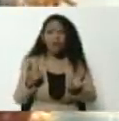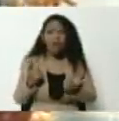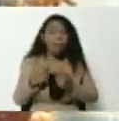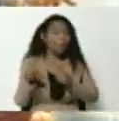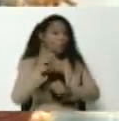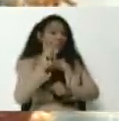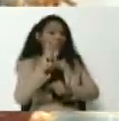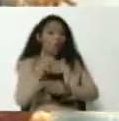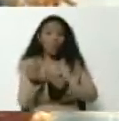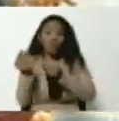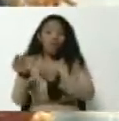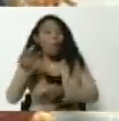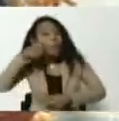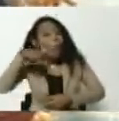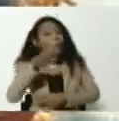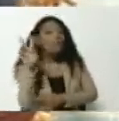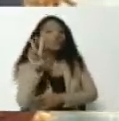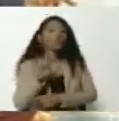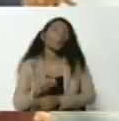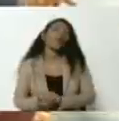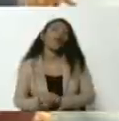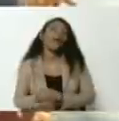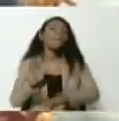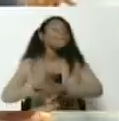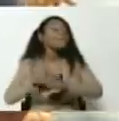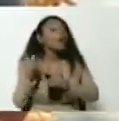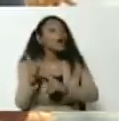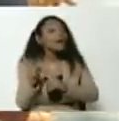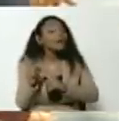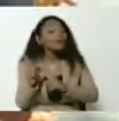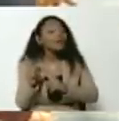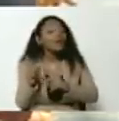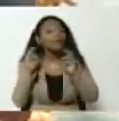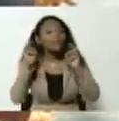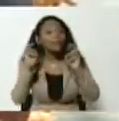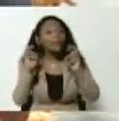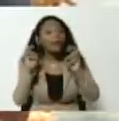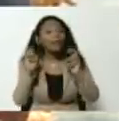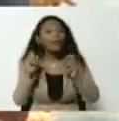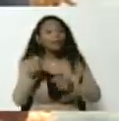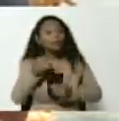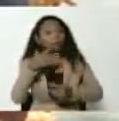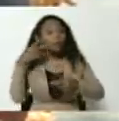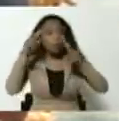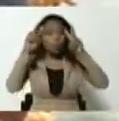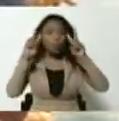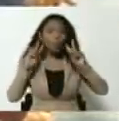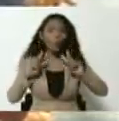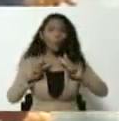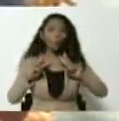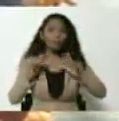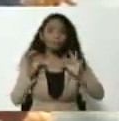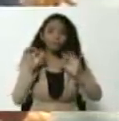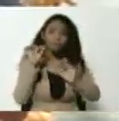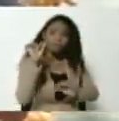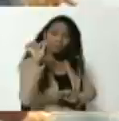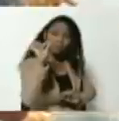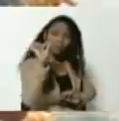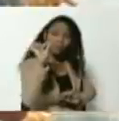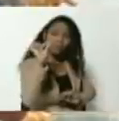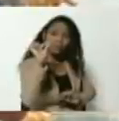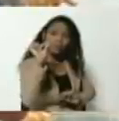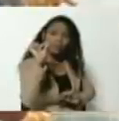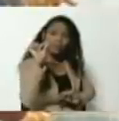el pueblo de Venezuela. Porque un resquicio de dignidad, de decencia mínima, de